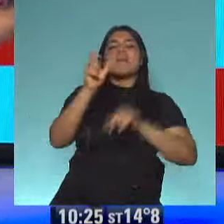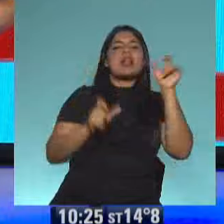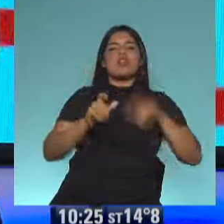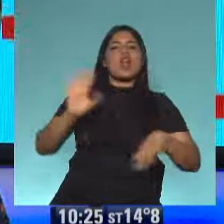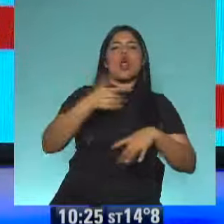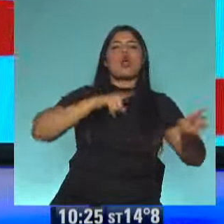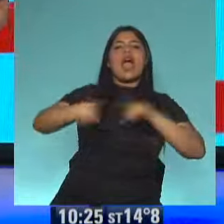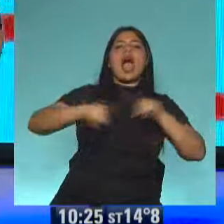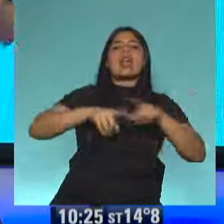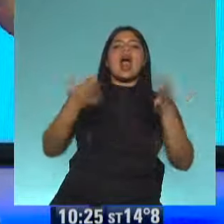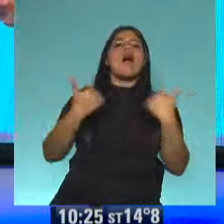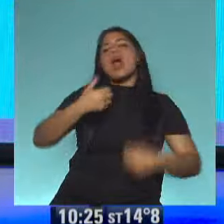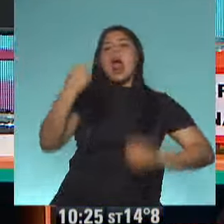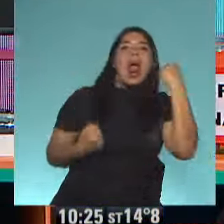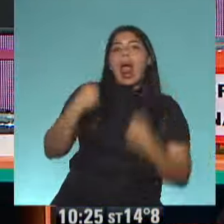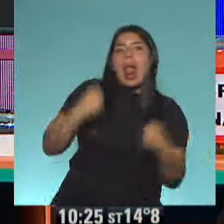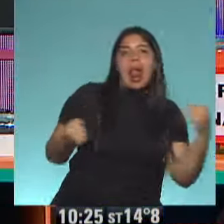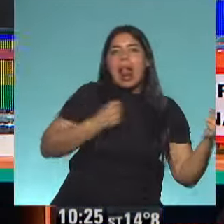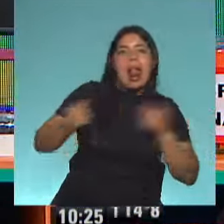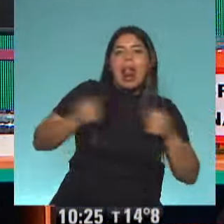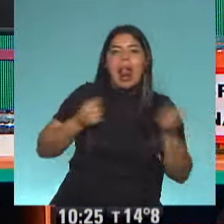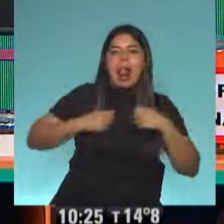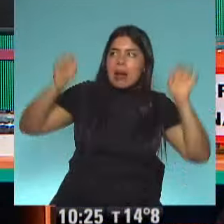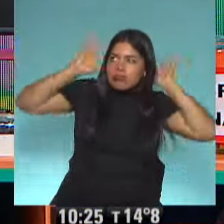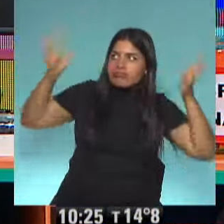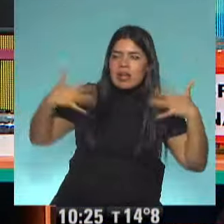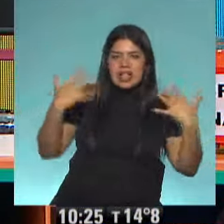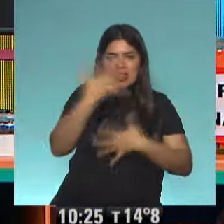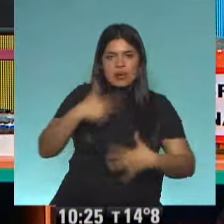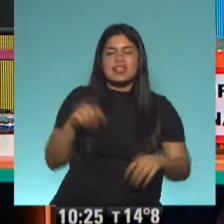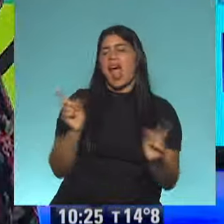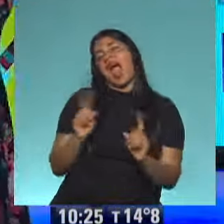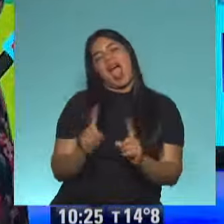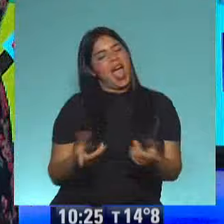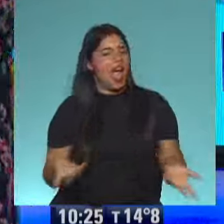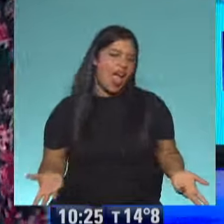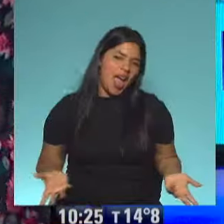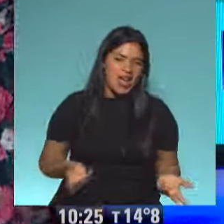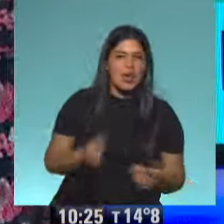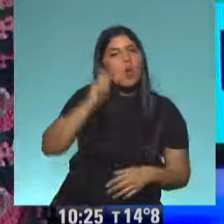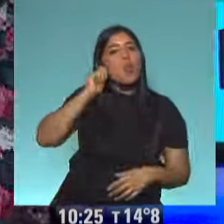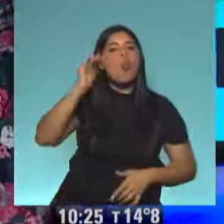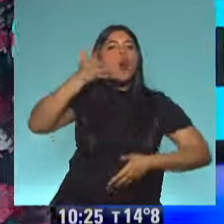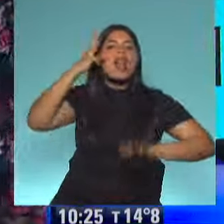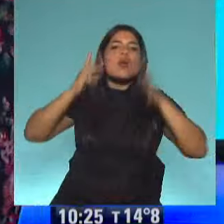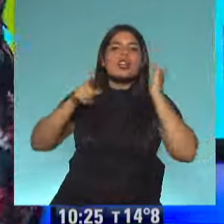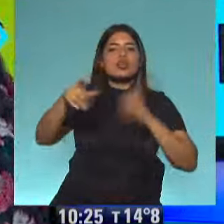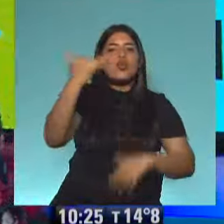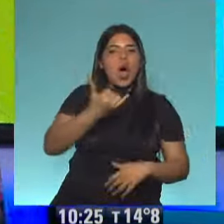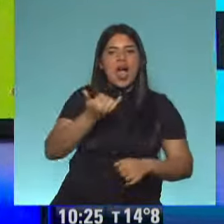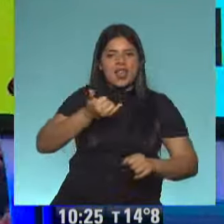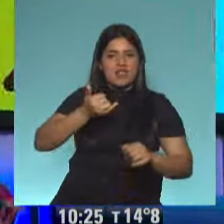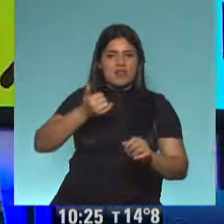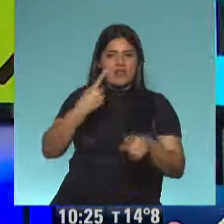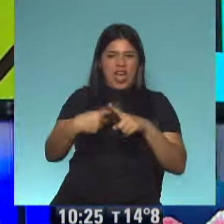No, no confunda, no. No, en Gualeguaychú... El carnaval de Gualeguaychú. Mover las